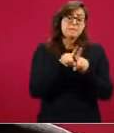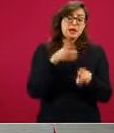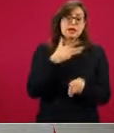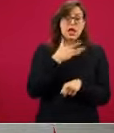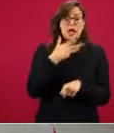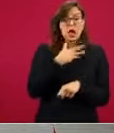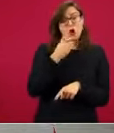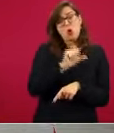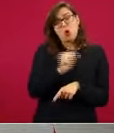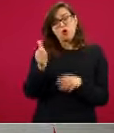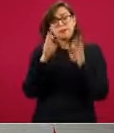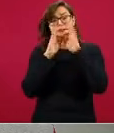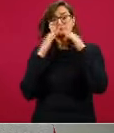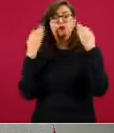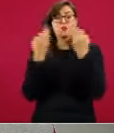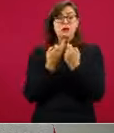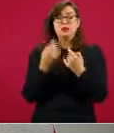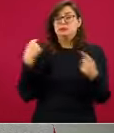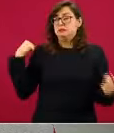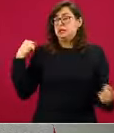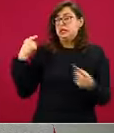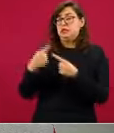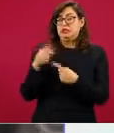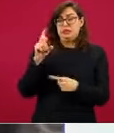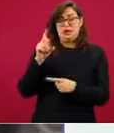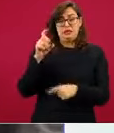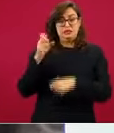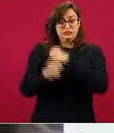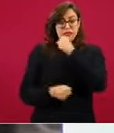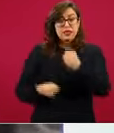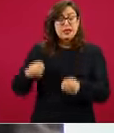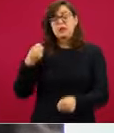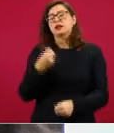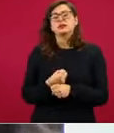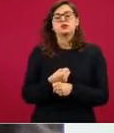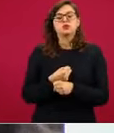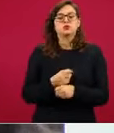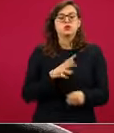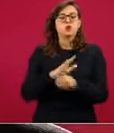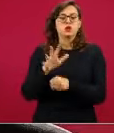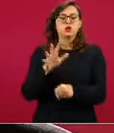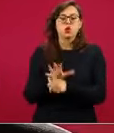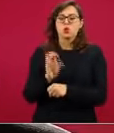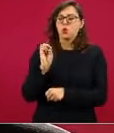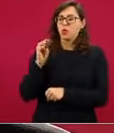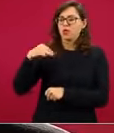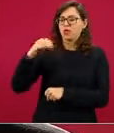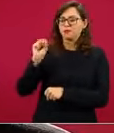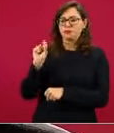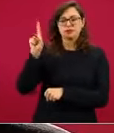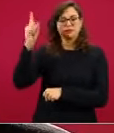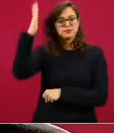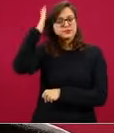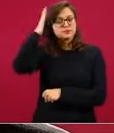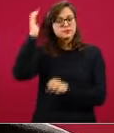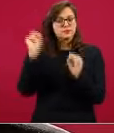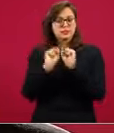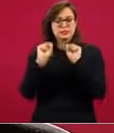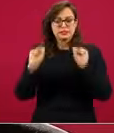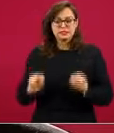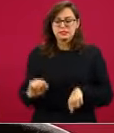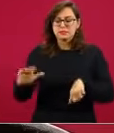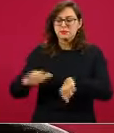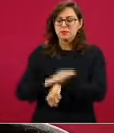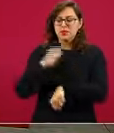hace más de 28 años, casi 30 años, que gobierna la Organización Mundial de la Salud, que se llama Sistema de Precalificación